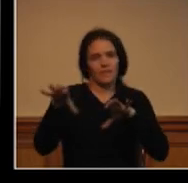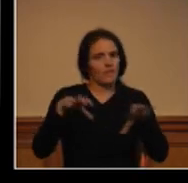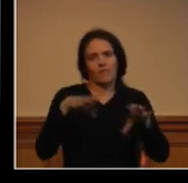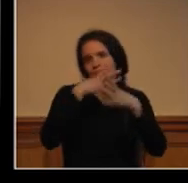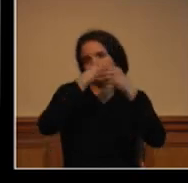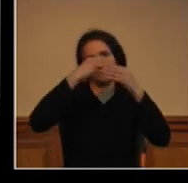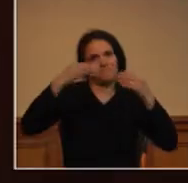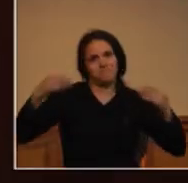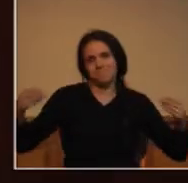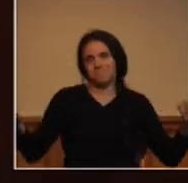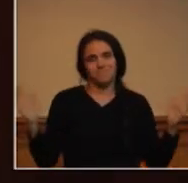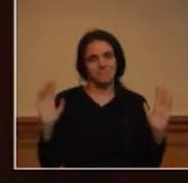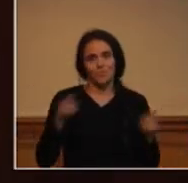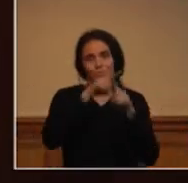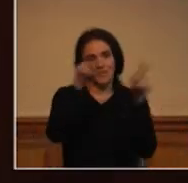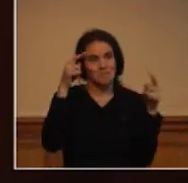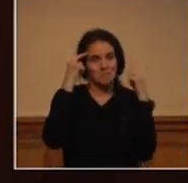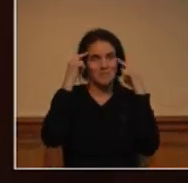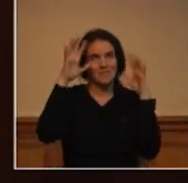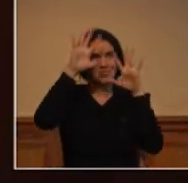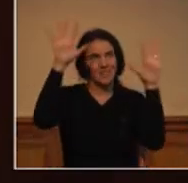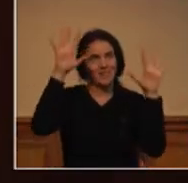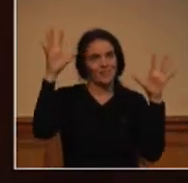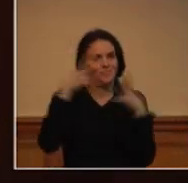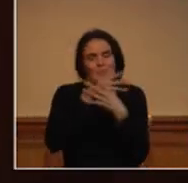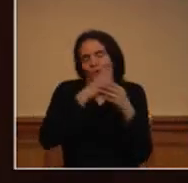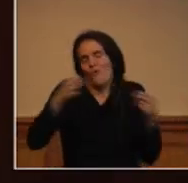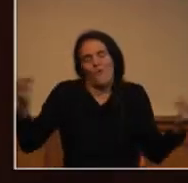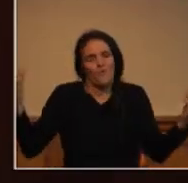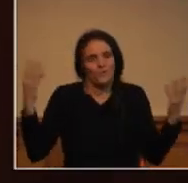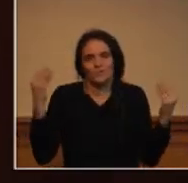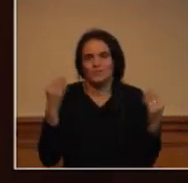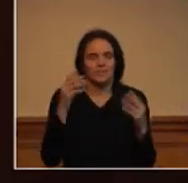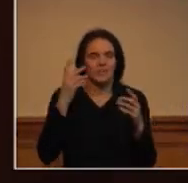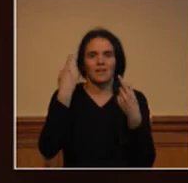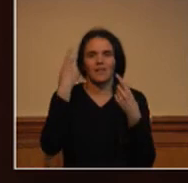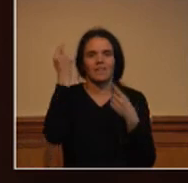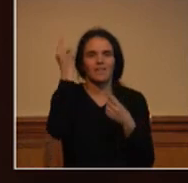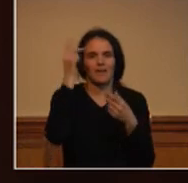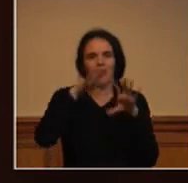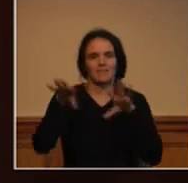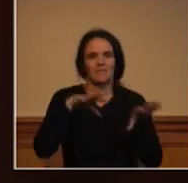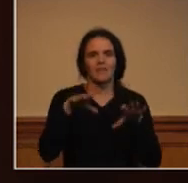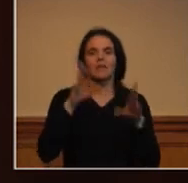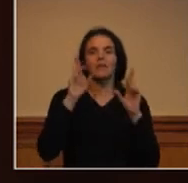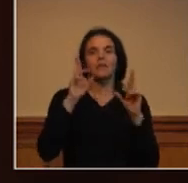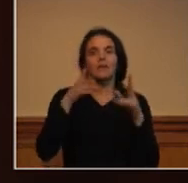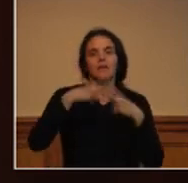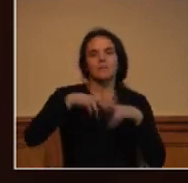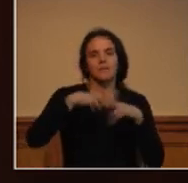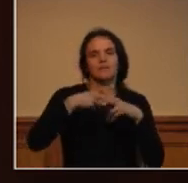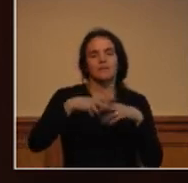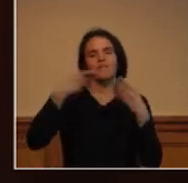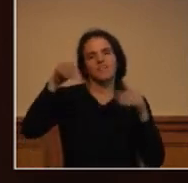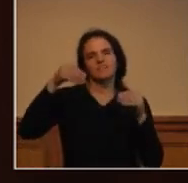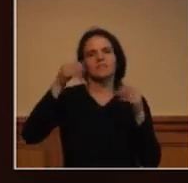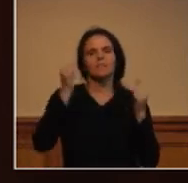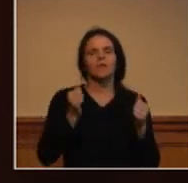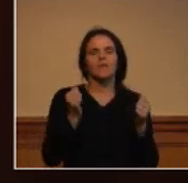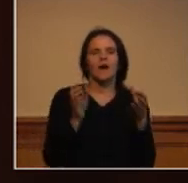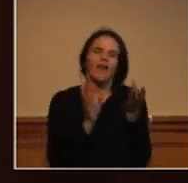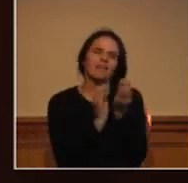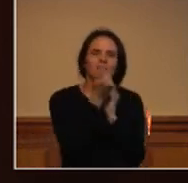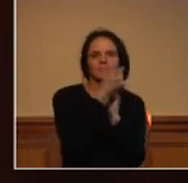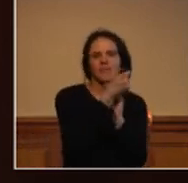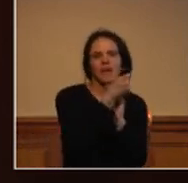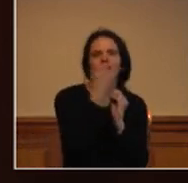creo que ya las pensaron, ya las imaginaron, son infinitas y la idea es que sea una herramienta flexible que buscamos que se adapte